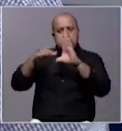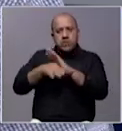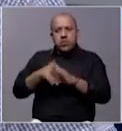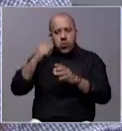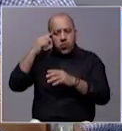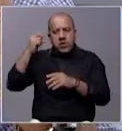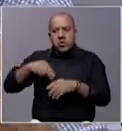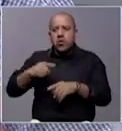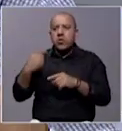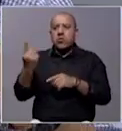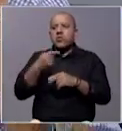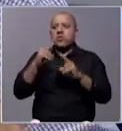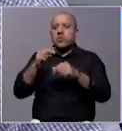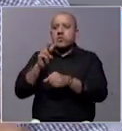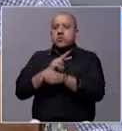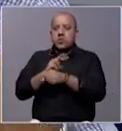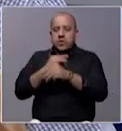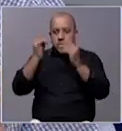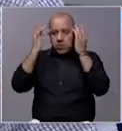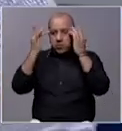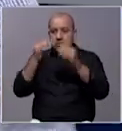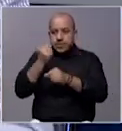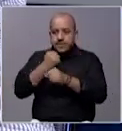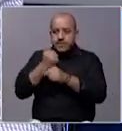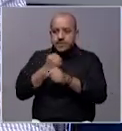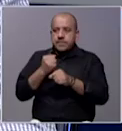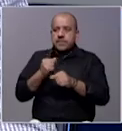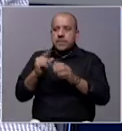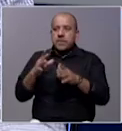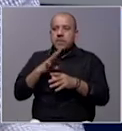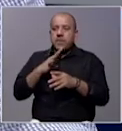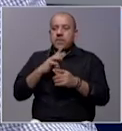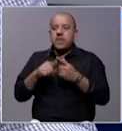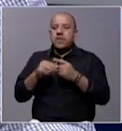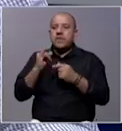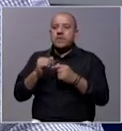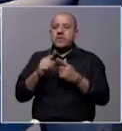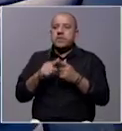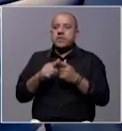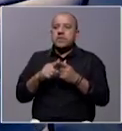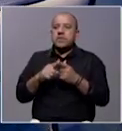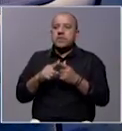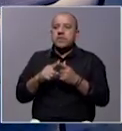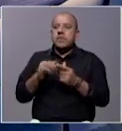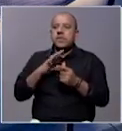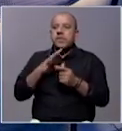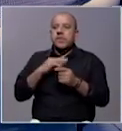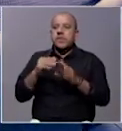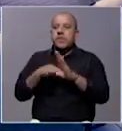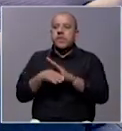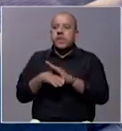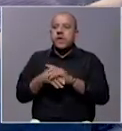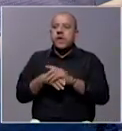públicas que hacen a la seguridad a la educación al empleo bueno como hay si un mismo diagnóstico y ahí coincide el